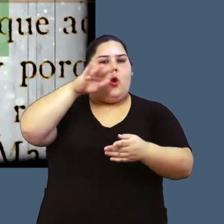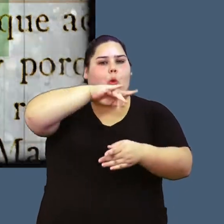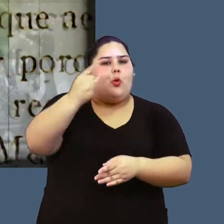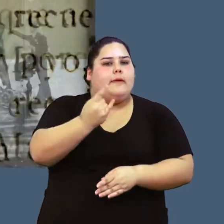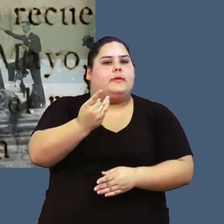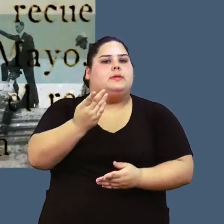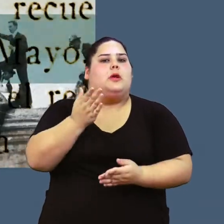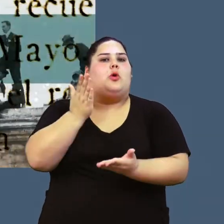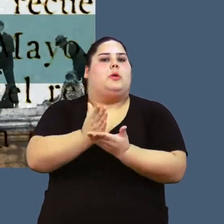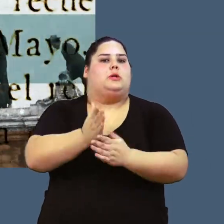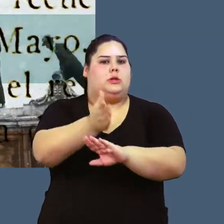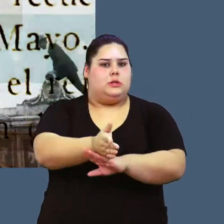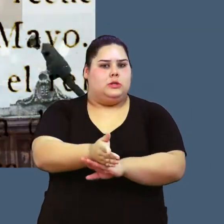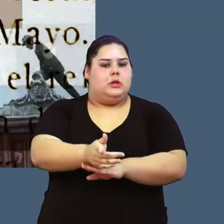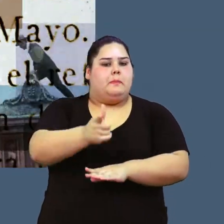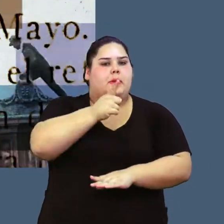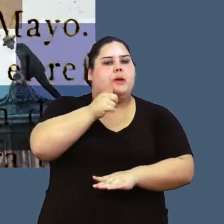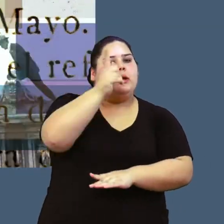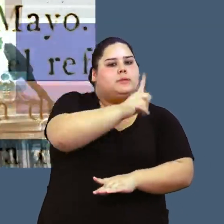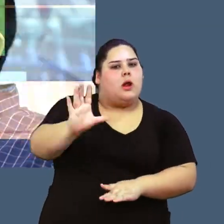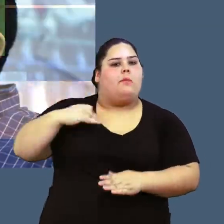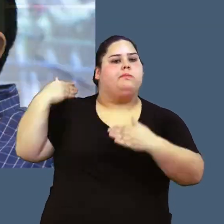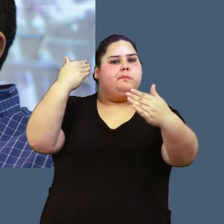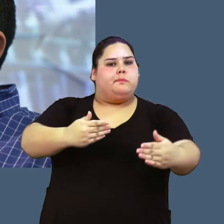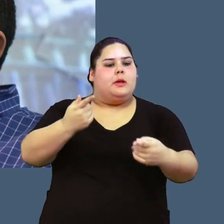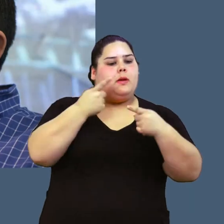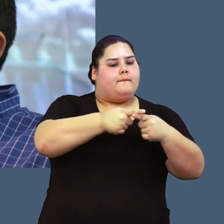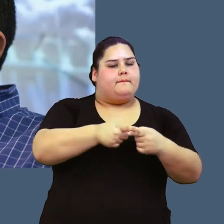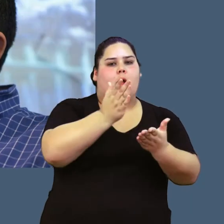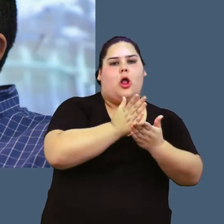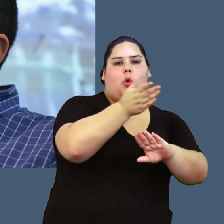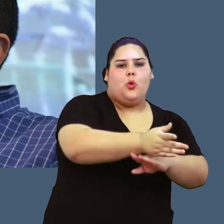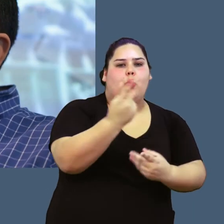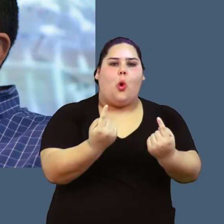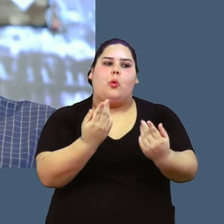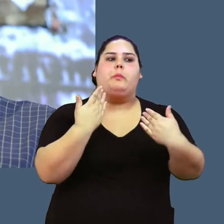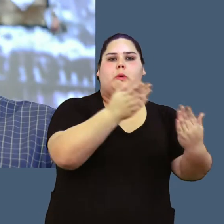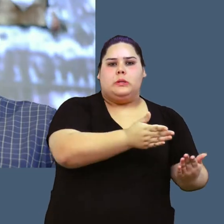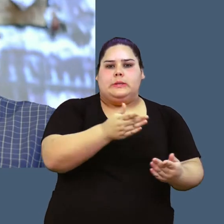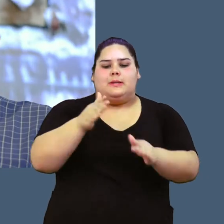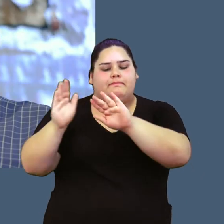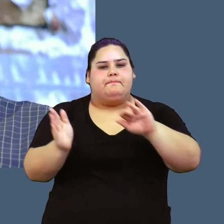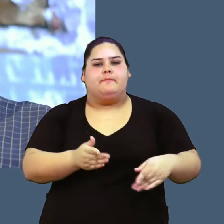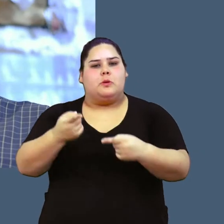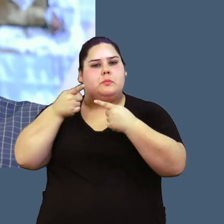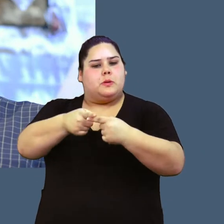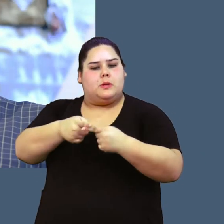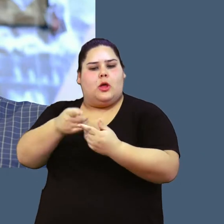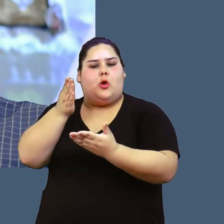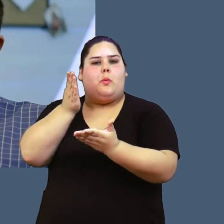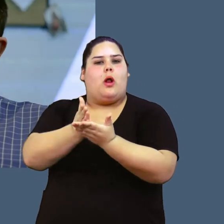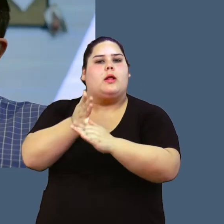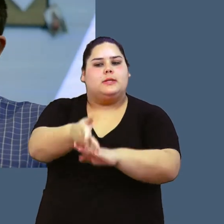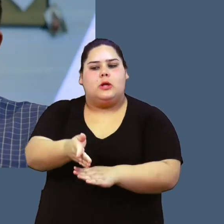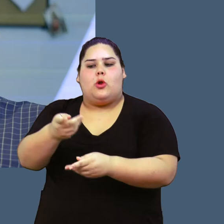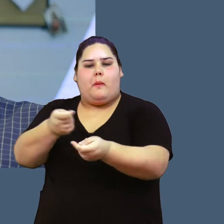pensar la universidad como un derecho. Me parece que un siglo más tarde el debate no está tanto entre si es un derecho o un privilegio, sino